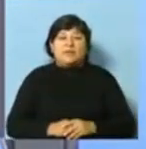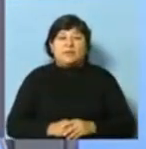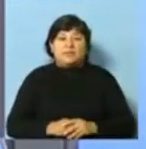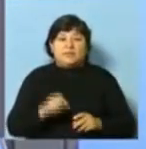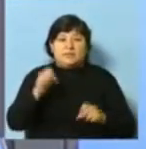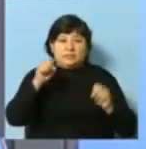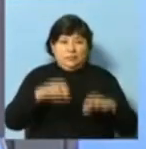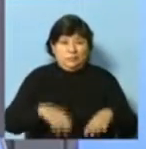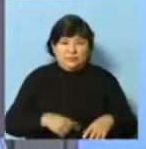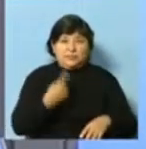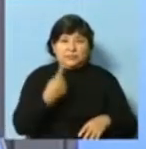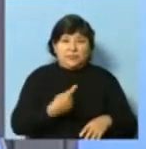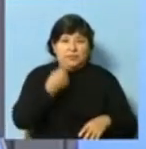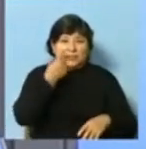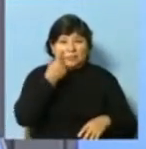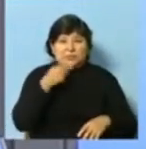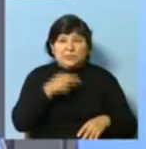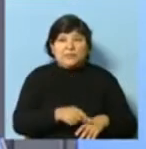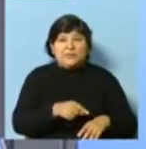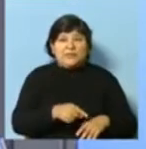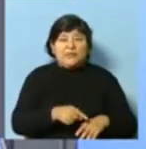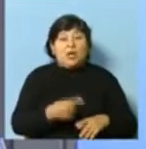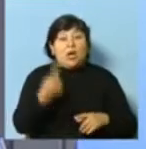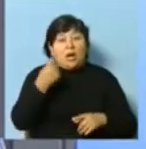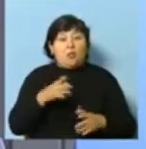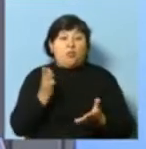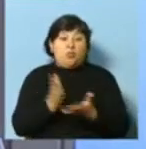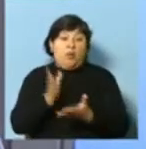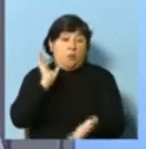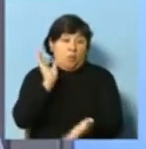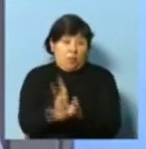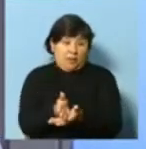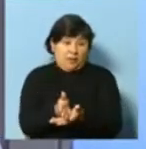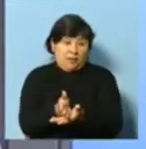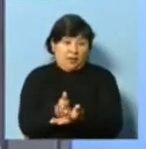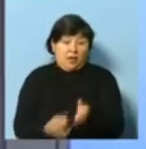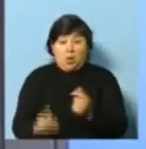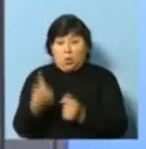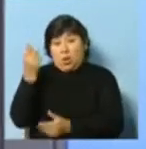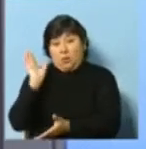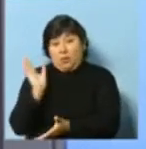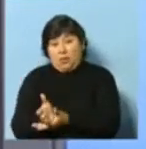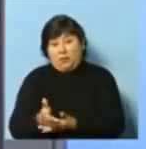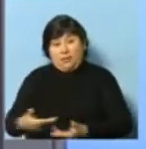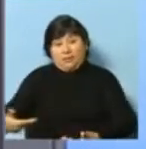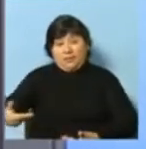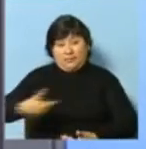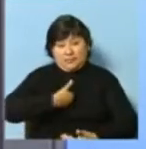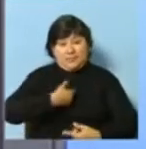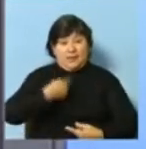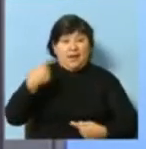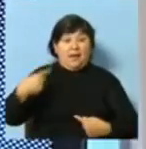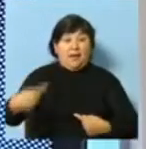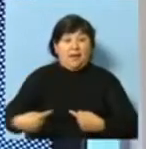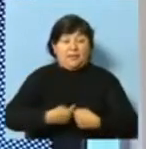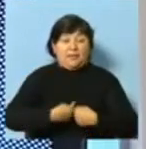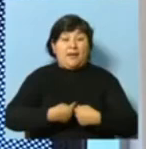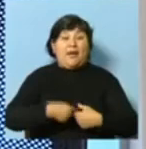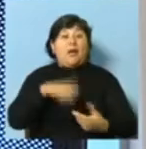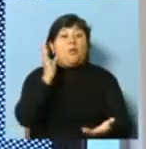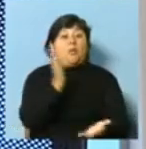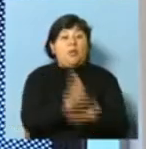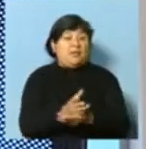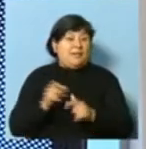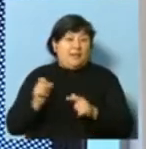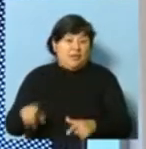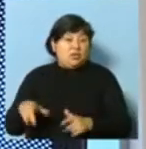municipalidad uno de ellos a mi parte y por supuesto como me preguntaron qué significaba esto las generales de